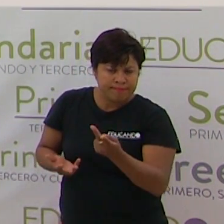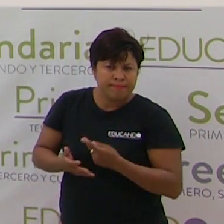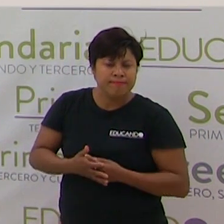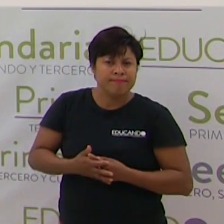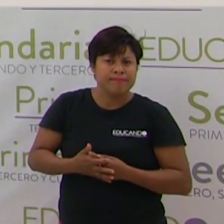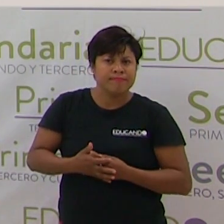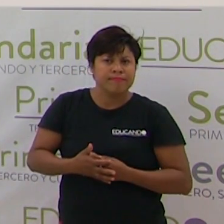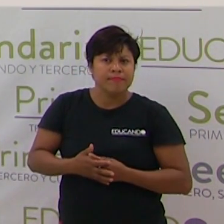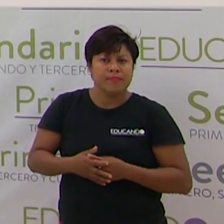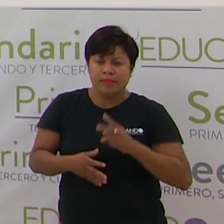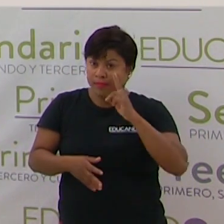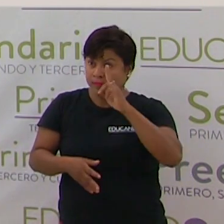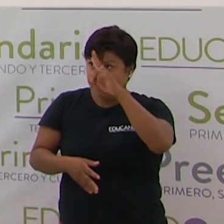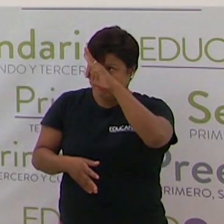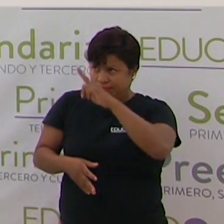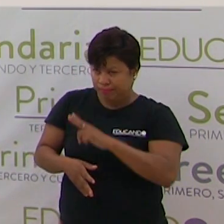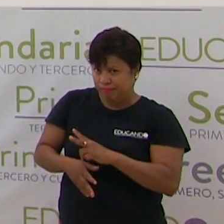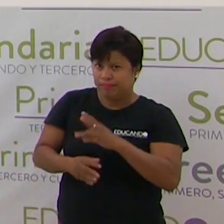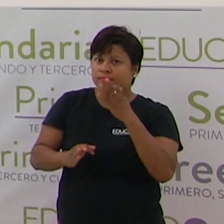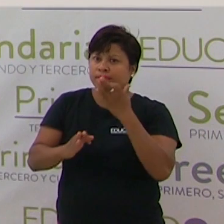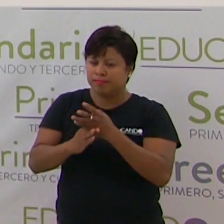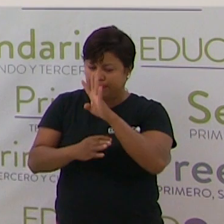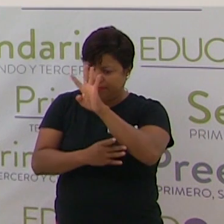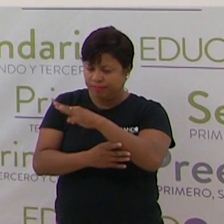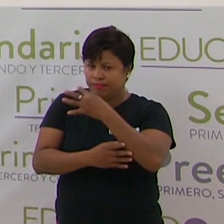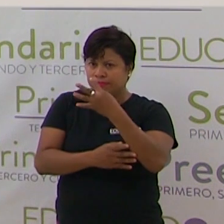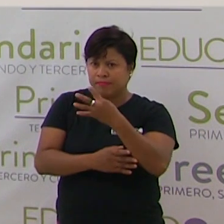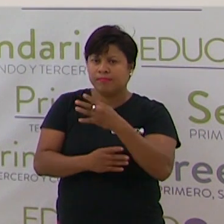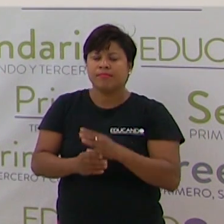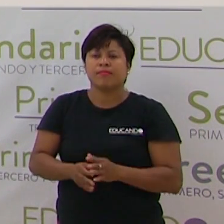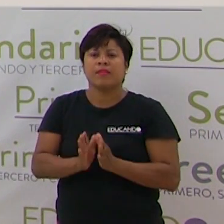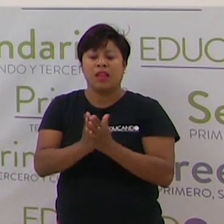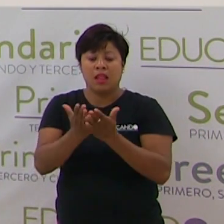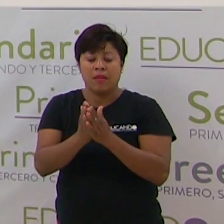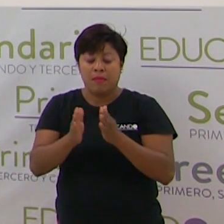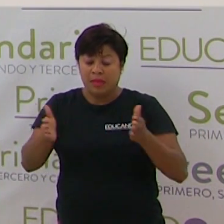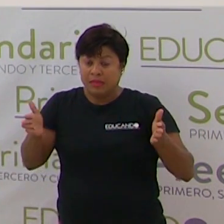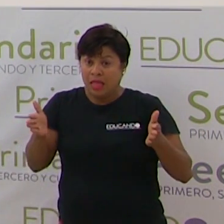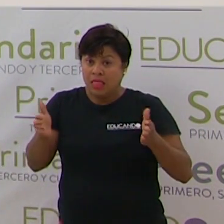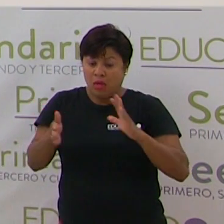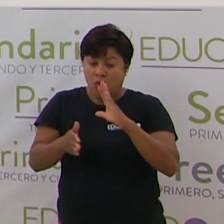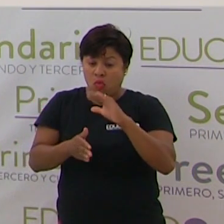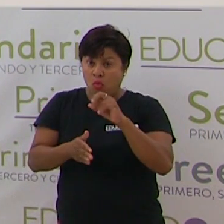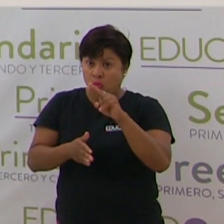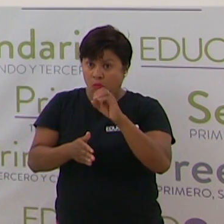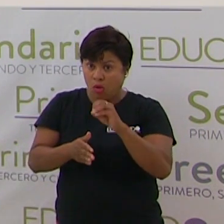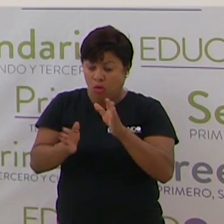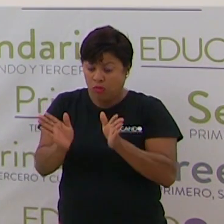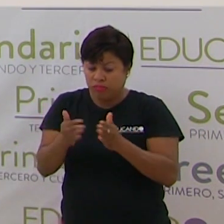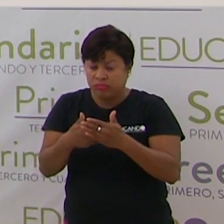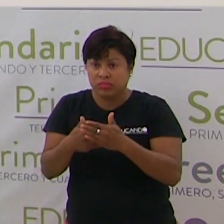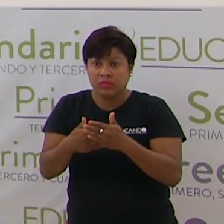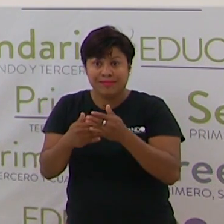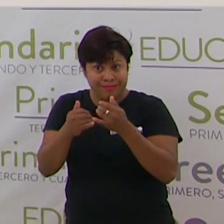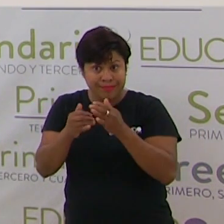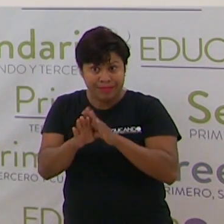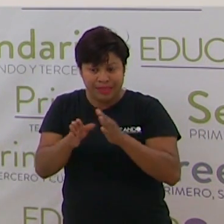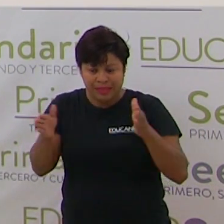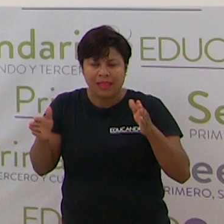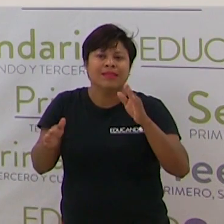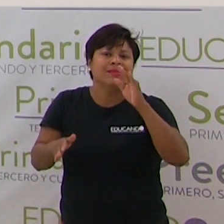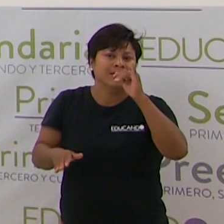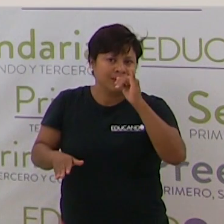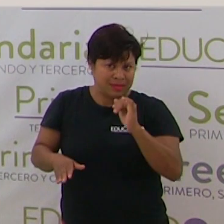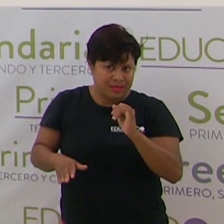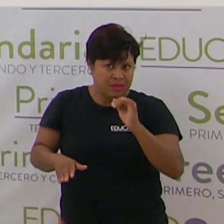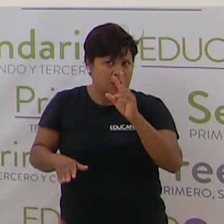A ver, veamos lo que aquí nos dio, ¿eh? ¿El libro era más grande que el cubo, sí o no? Sí